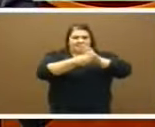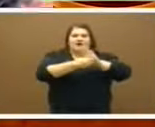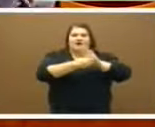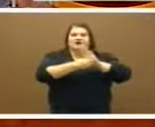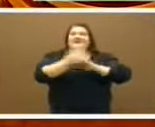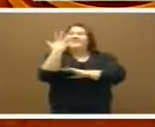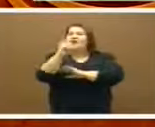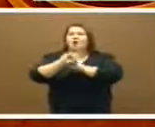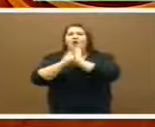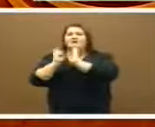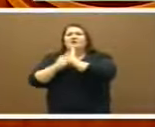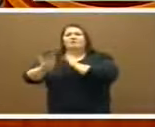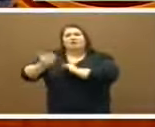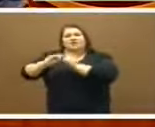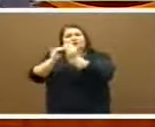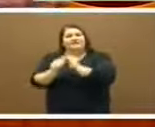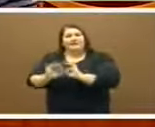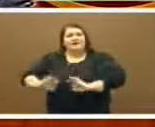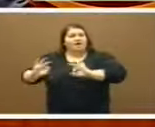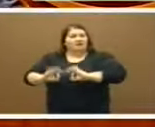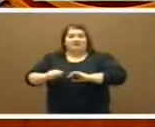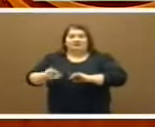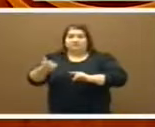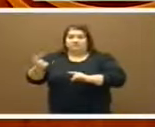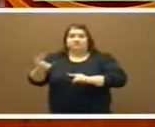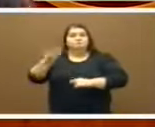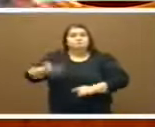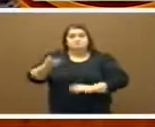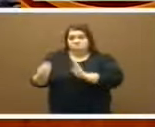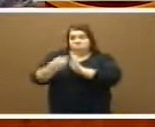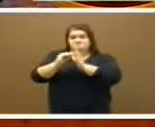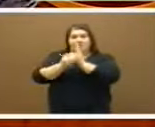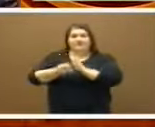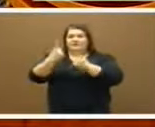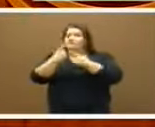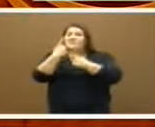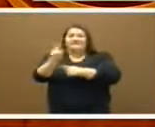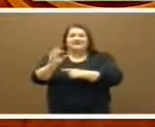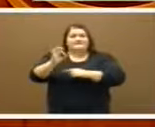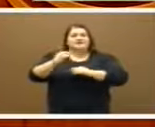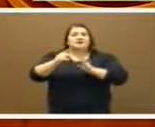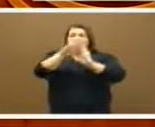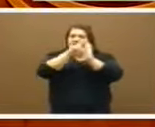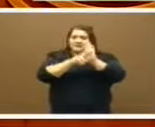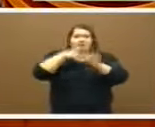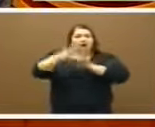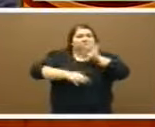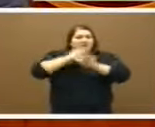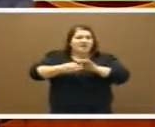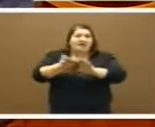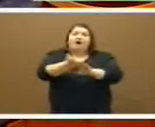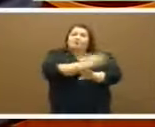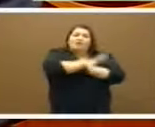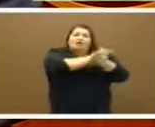leyes importantes sin venir al cuento, saltándose el reglamento de la Cámara y todos los procesos previos e